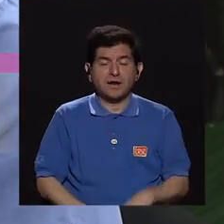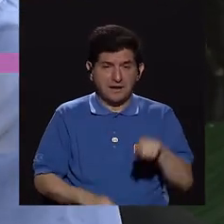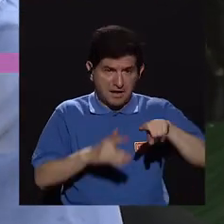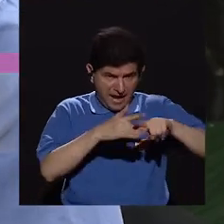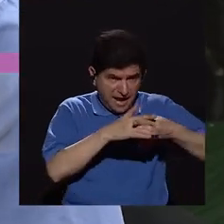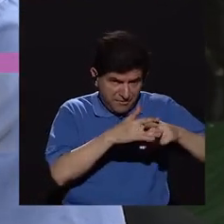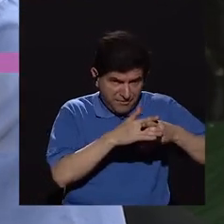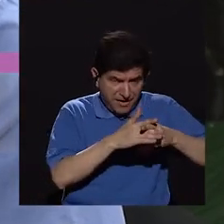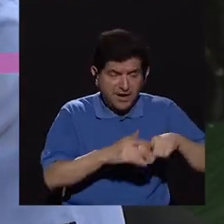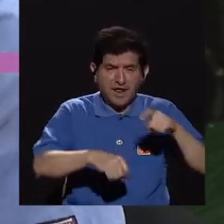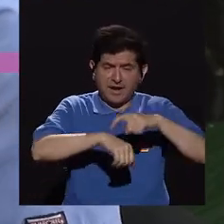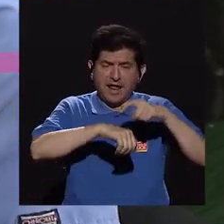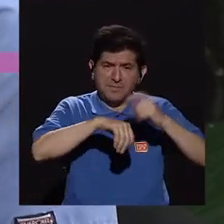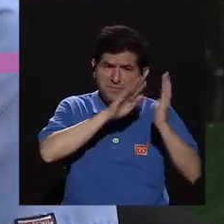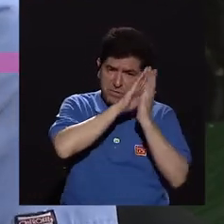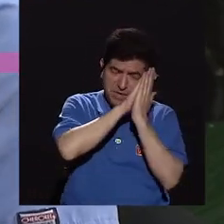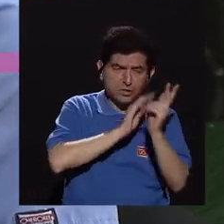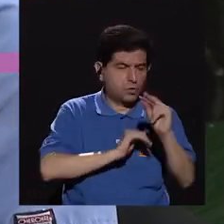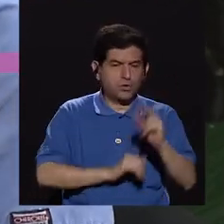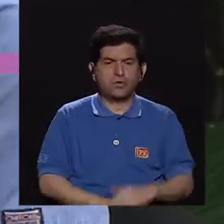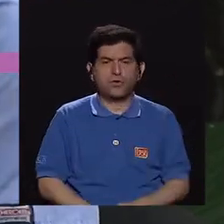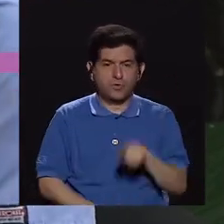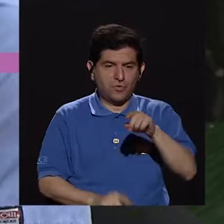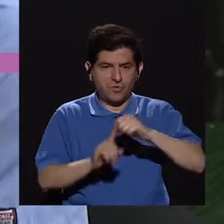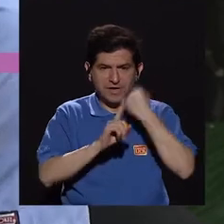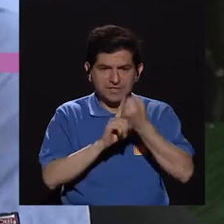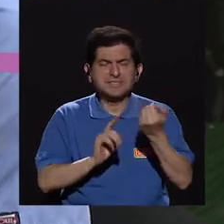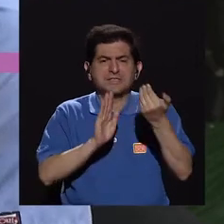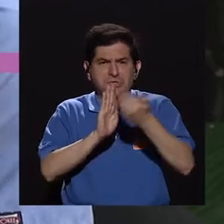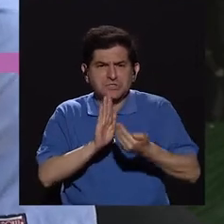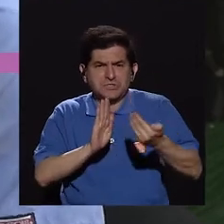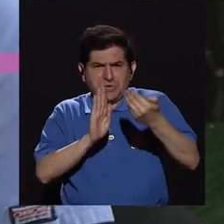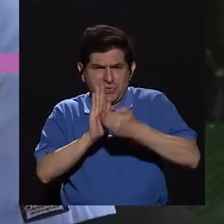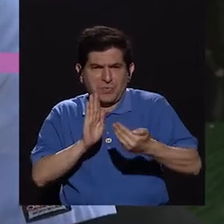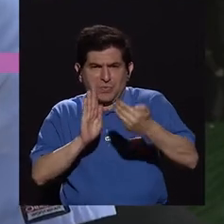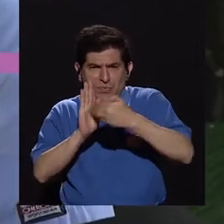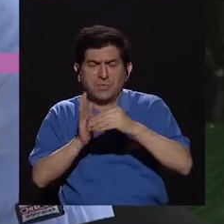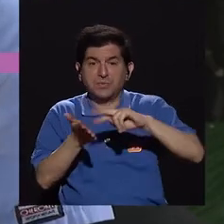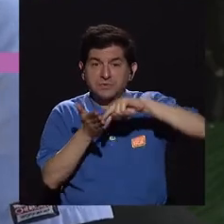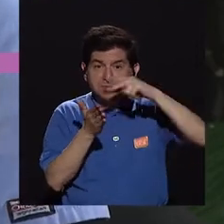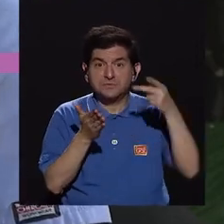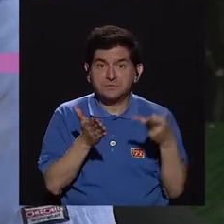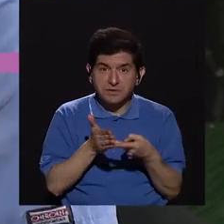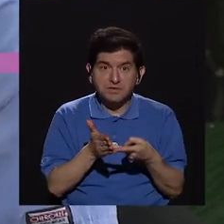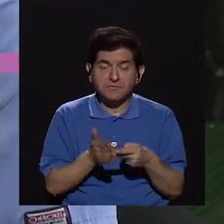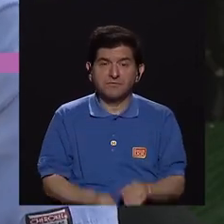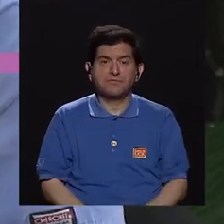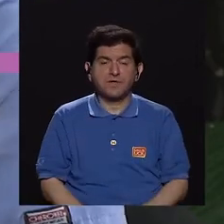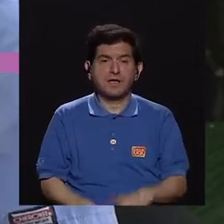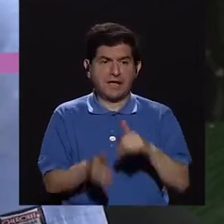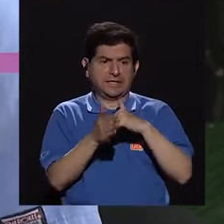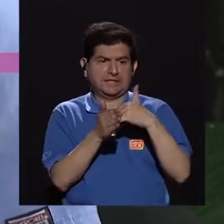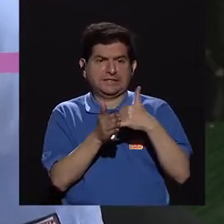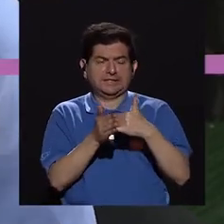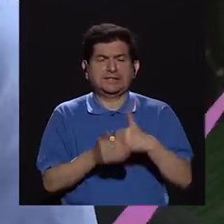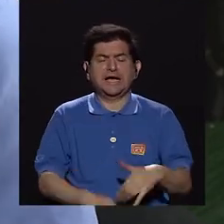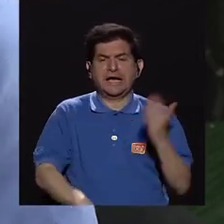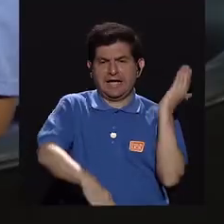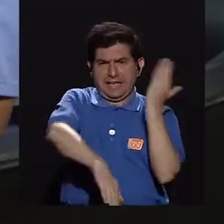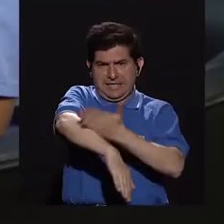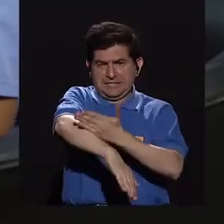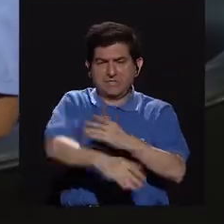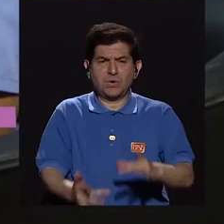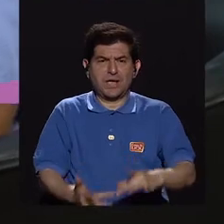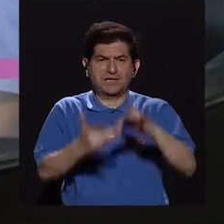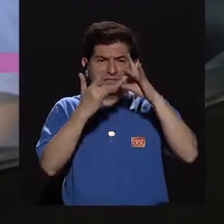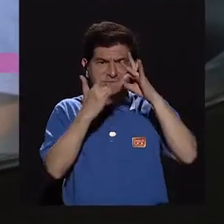ese momento de sueño, más bien empieza a degradarse un poquito más, lo que produce una vulnerabilidad a lesiones.